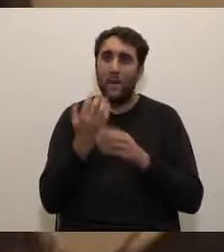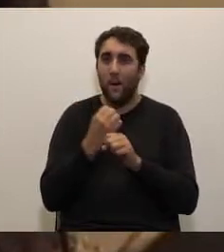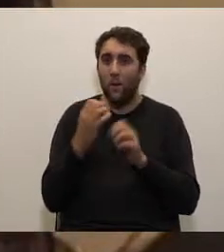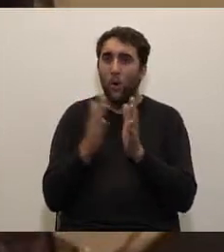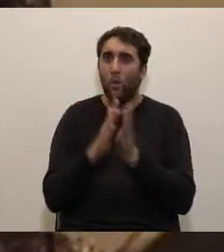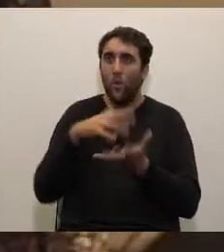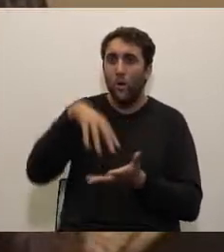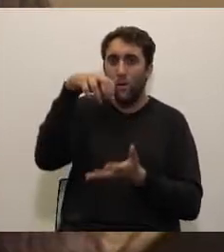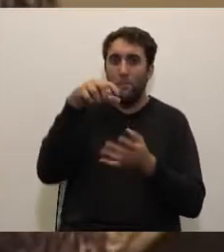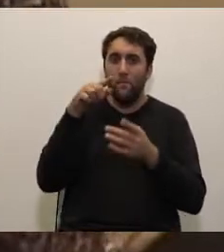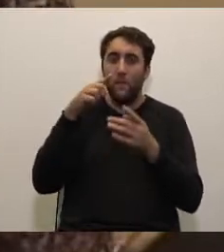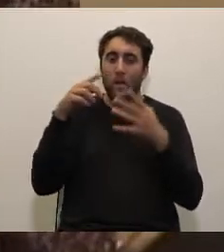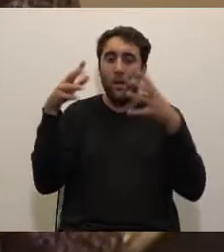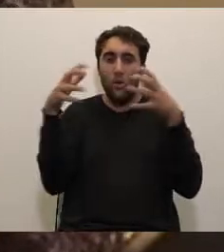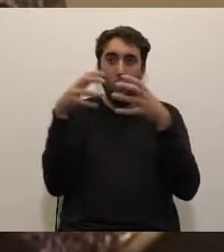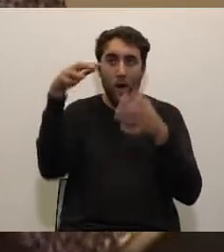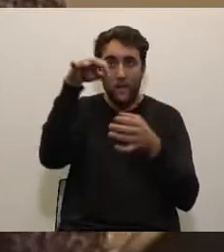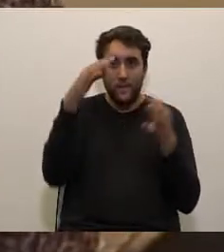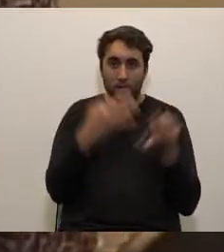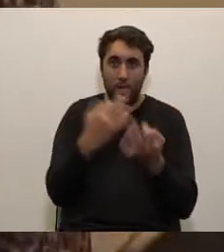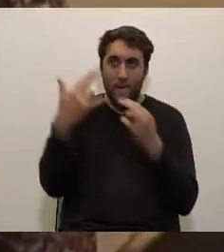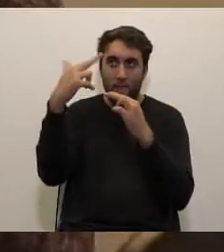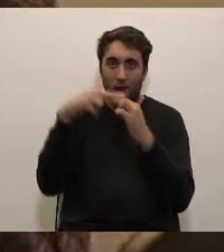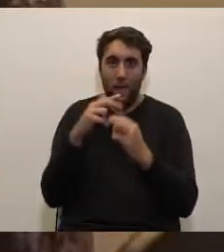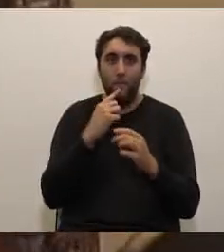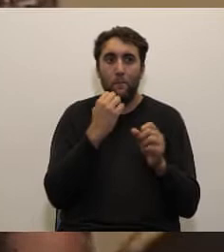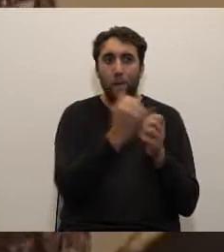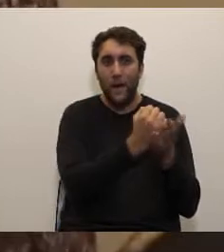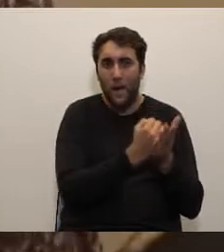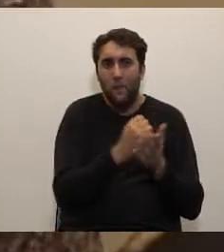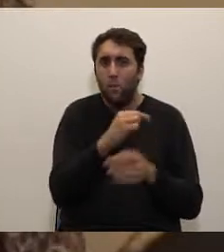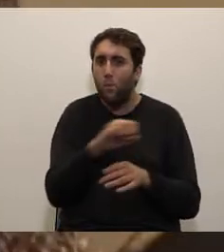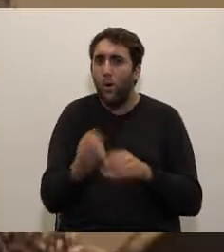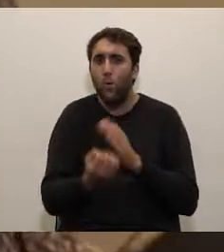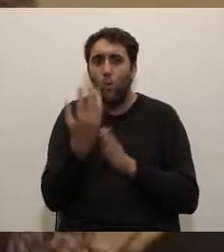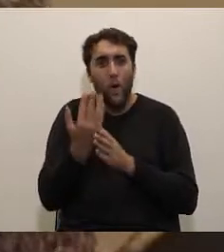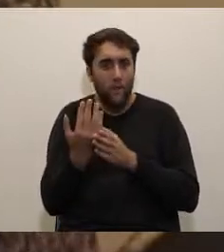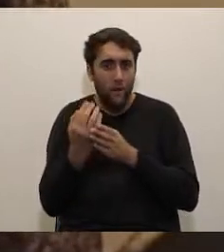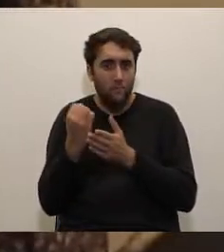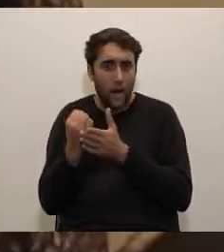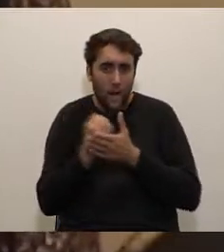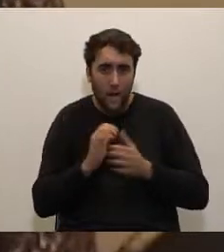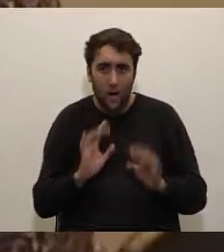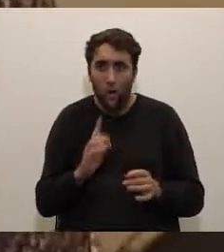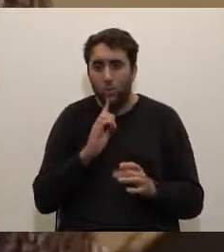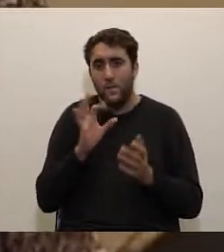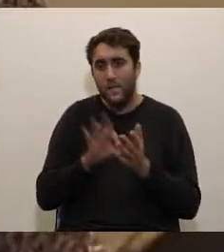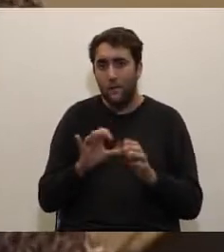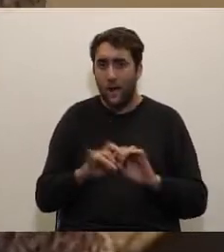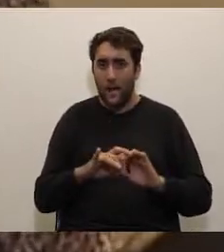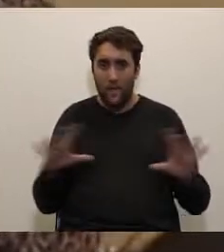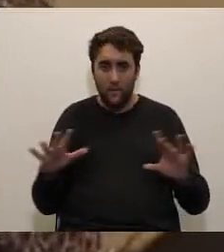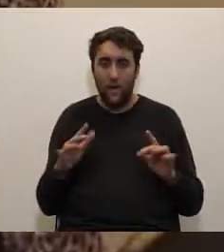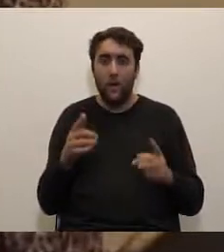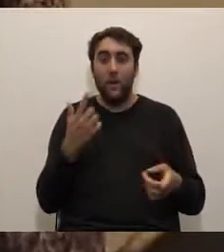en definitiva no es más que una marca que usamos, sino, bueno, podríamos tener, por ejemplo, una nube basada en software libre.